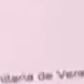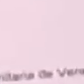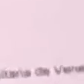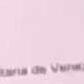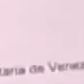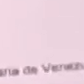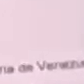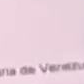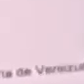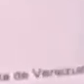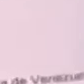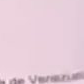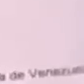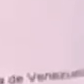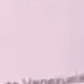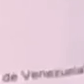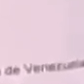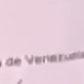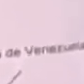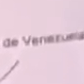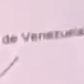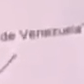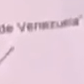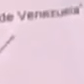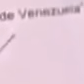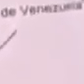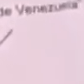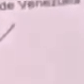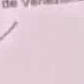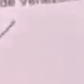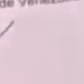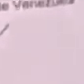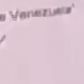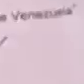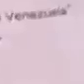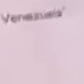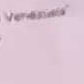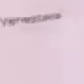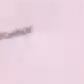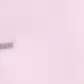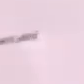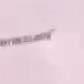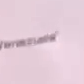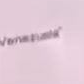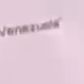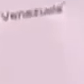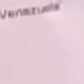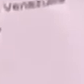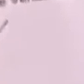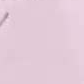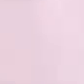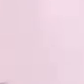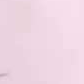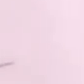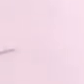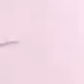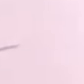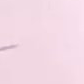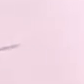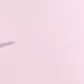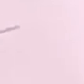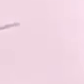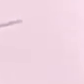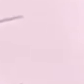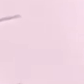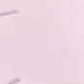unitaria de Venezuela la PUVE Gerardo Blei jefe de la PUVE Roberto Enríquez Stalin González aquí